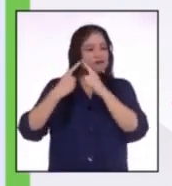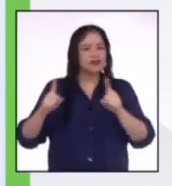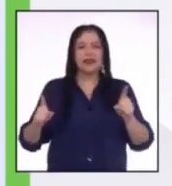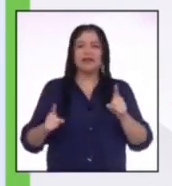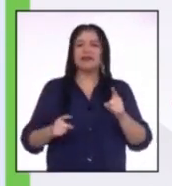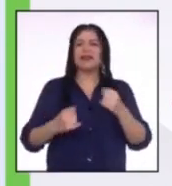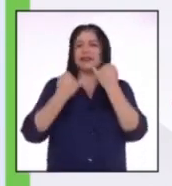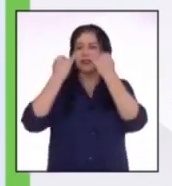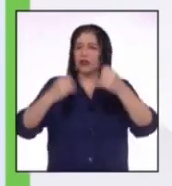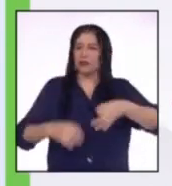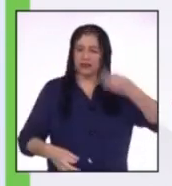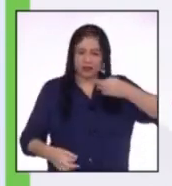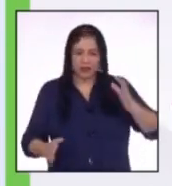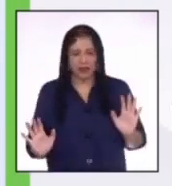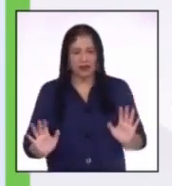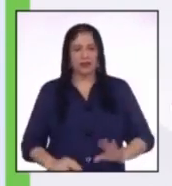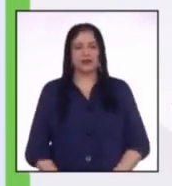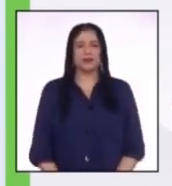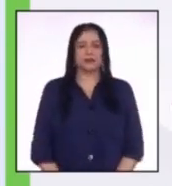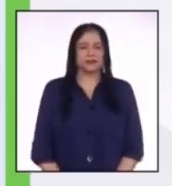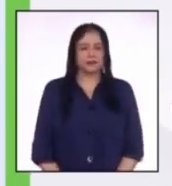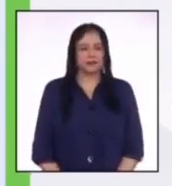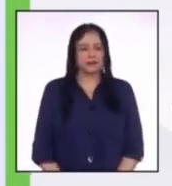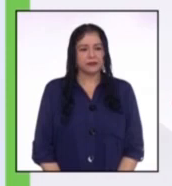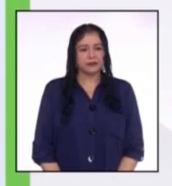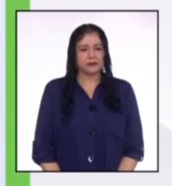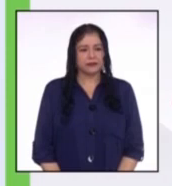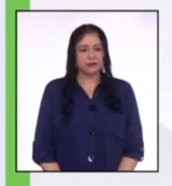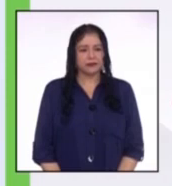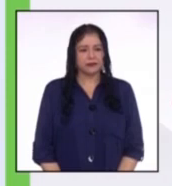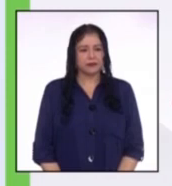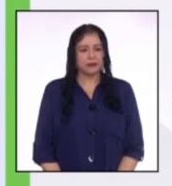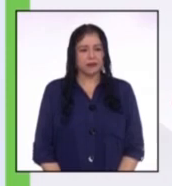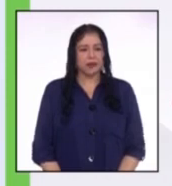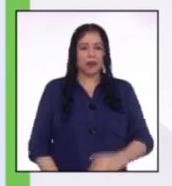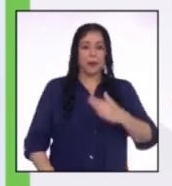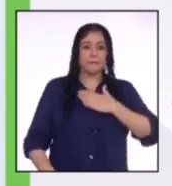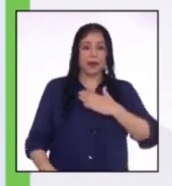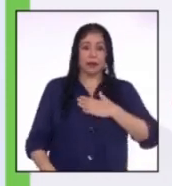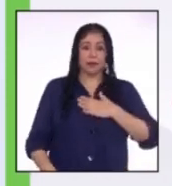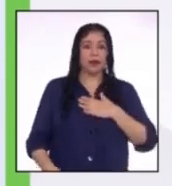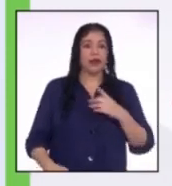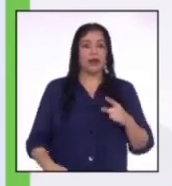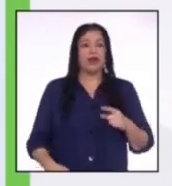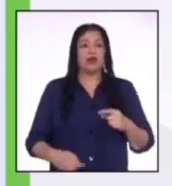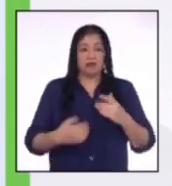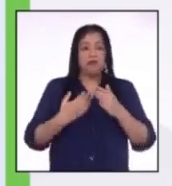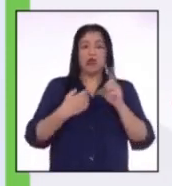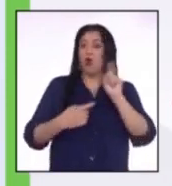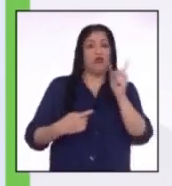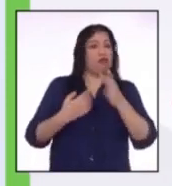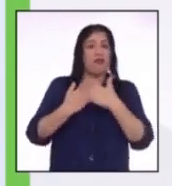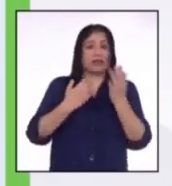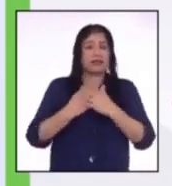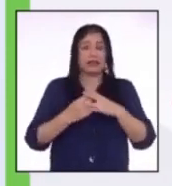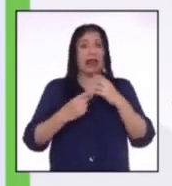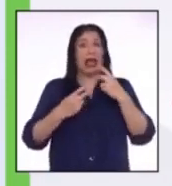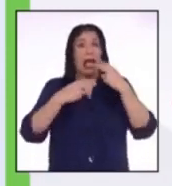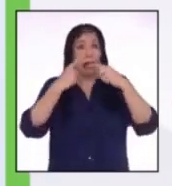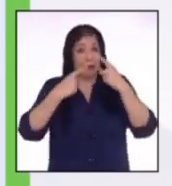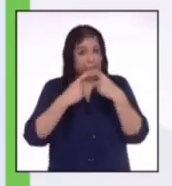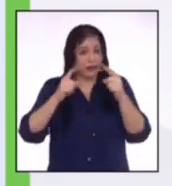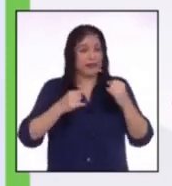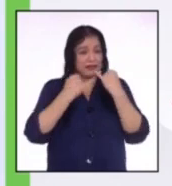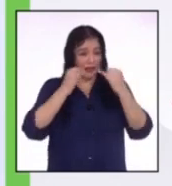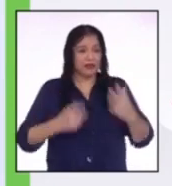a sanín capel ya vete ahora ya no compran actos hechos ni ignora año ni al enganche que